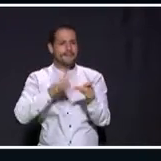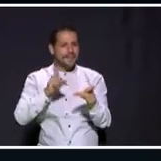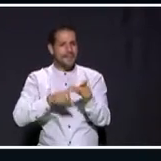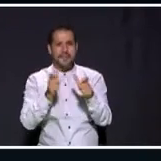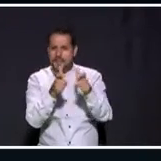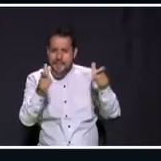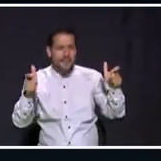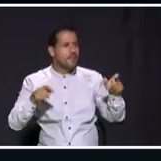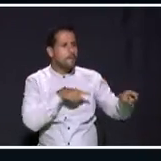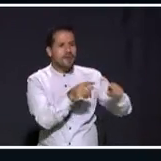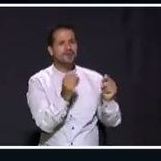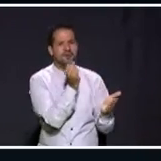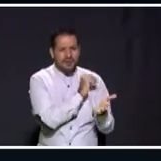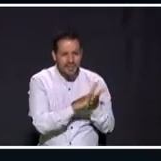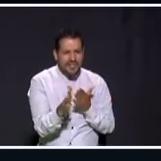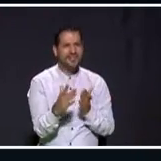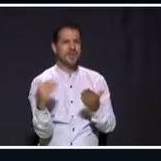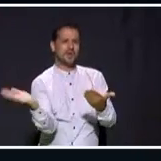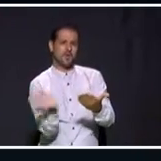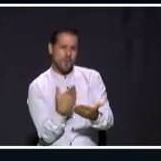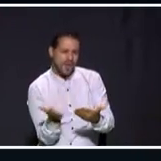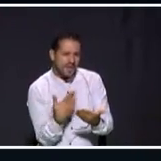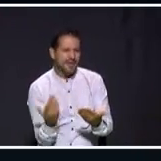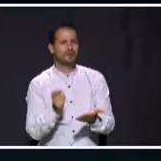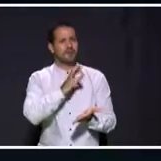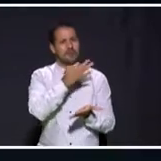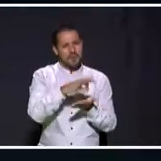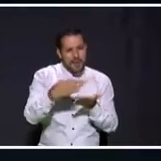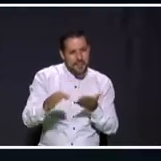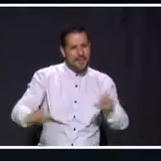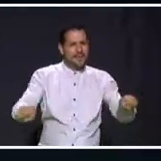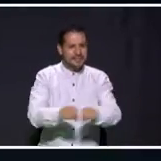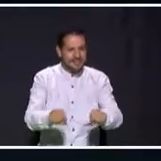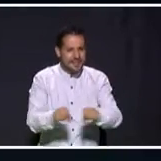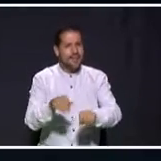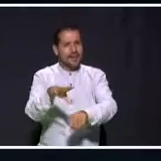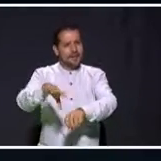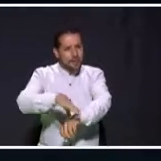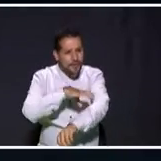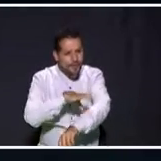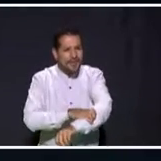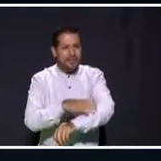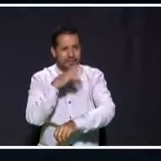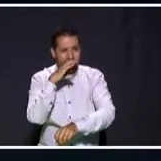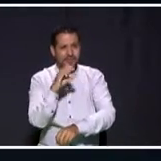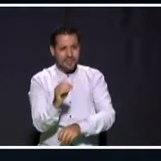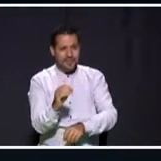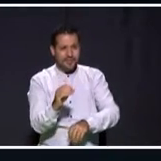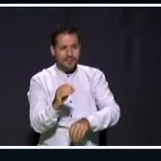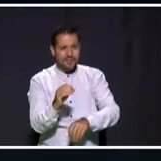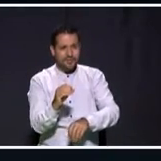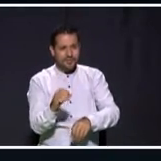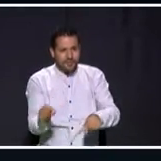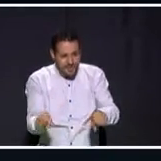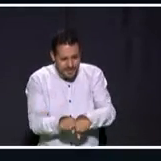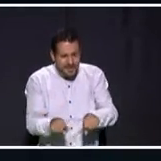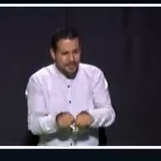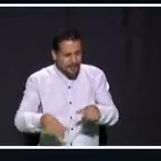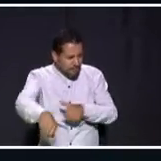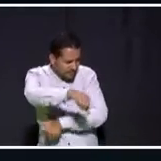cuadernos este útiles zapatos medias para que aquellos niños que se quitan el zapato para que su hermana vaya